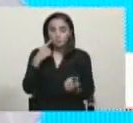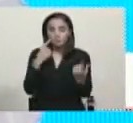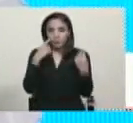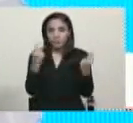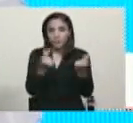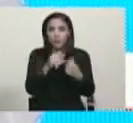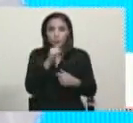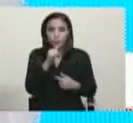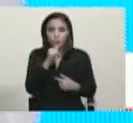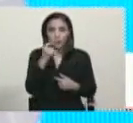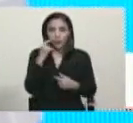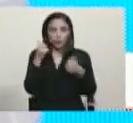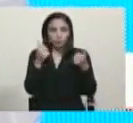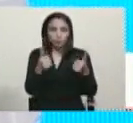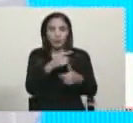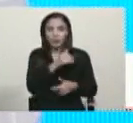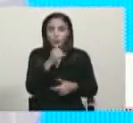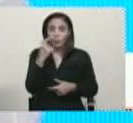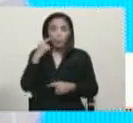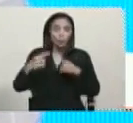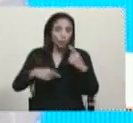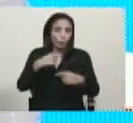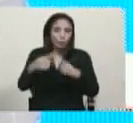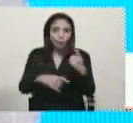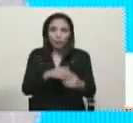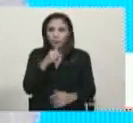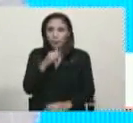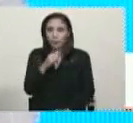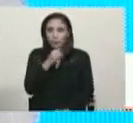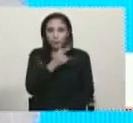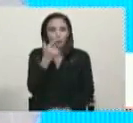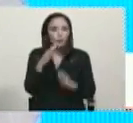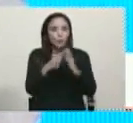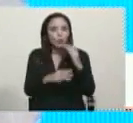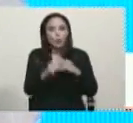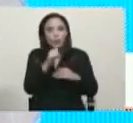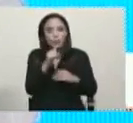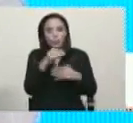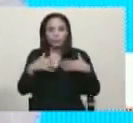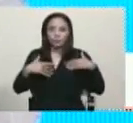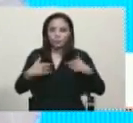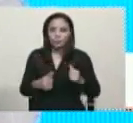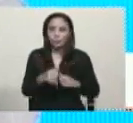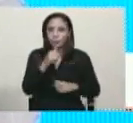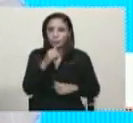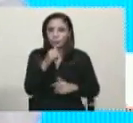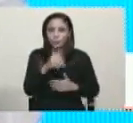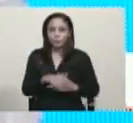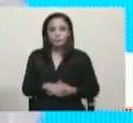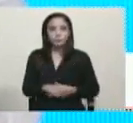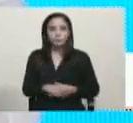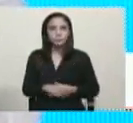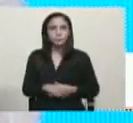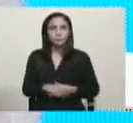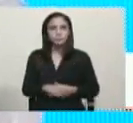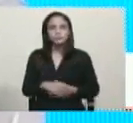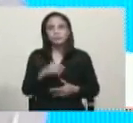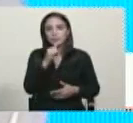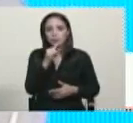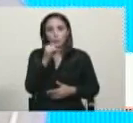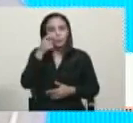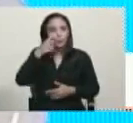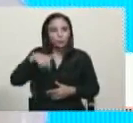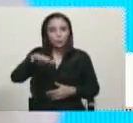bien, ministro. Todos los días hay que informar. Notisalud, Notisalud, Notisalud, Notisalud. Informar al